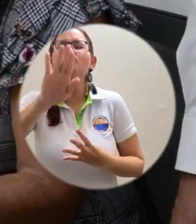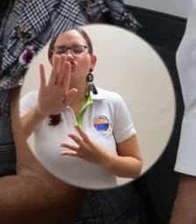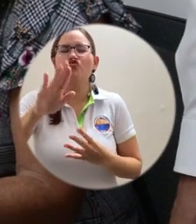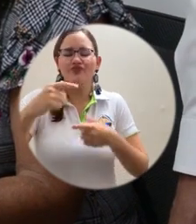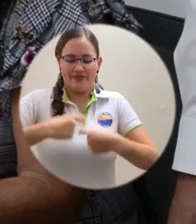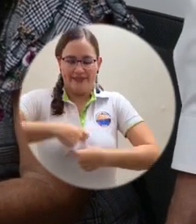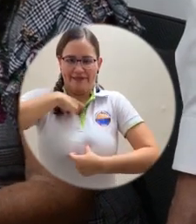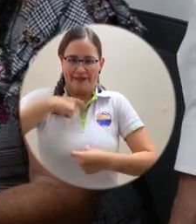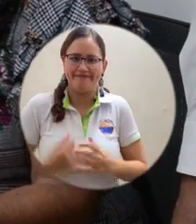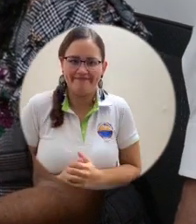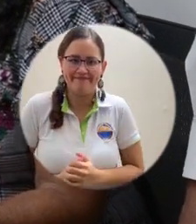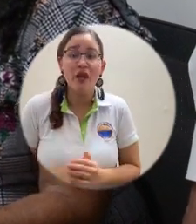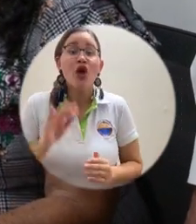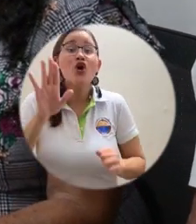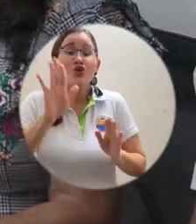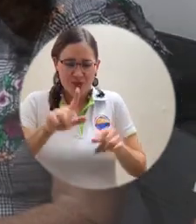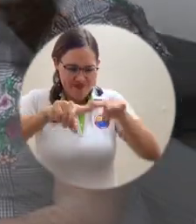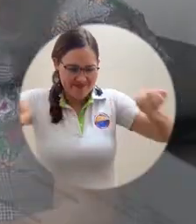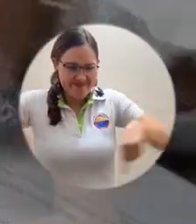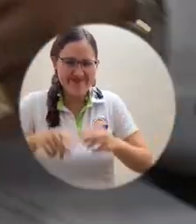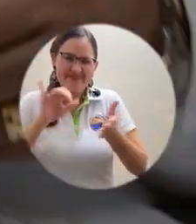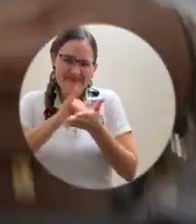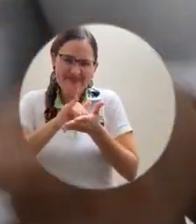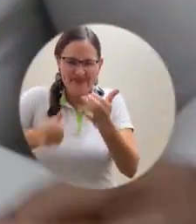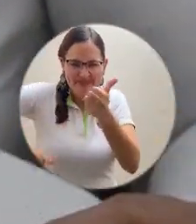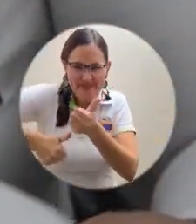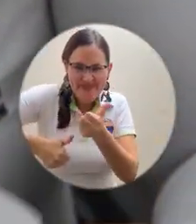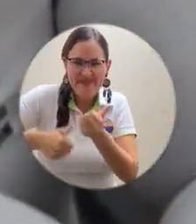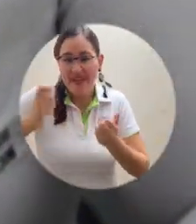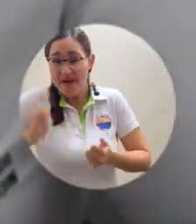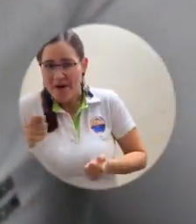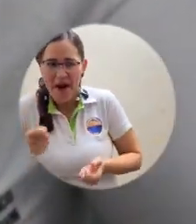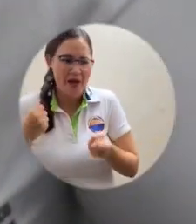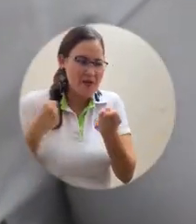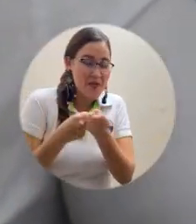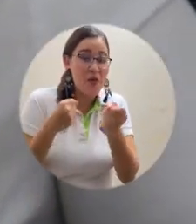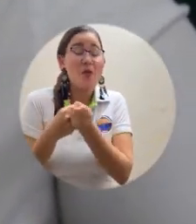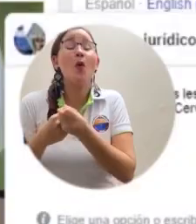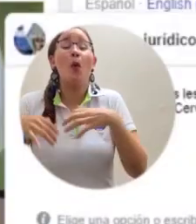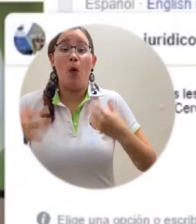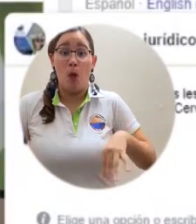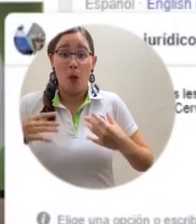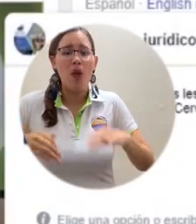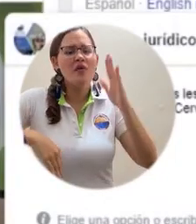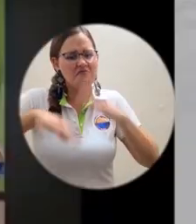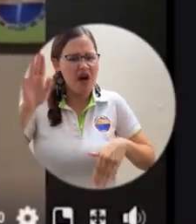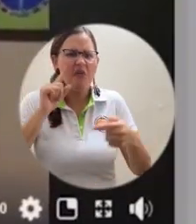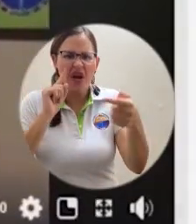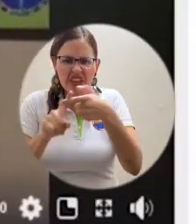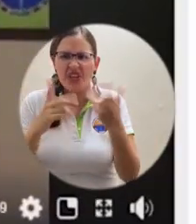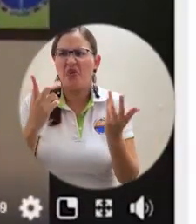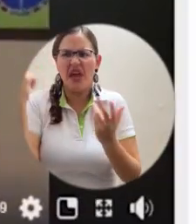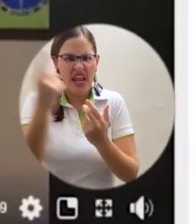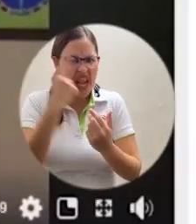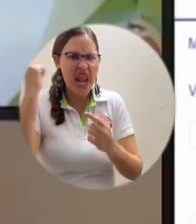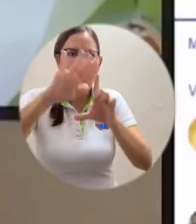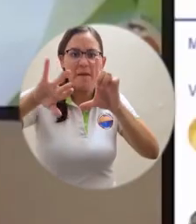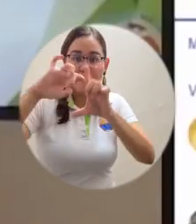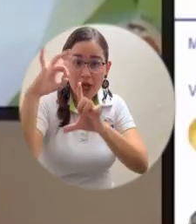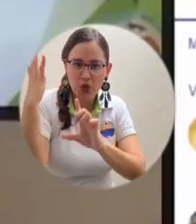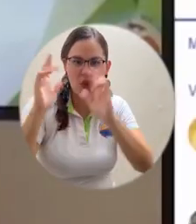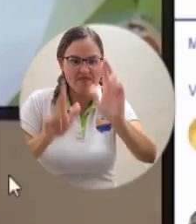consultorio jurídico y centro de conciliación, al igual que otras dependencias del Alma Mater, se ha apoyado con herramientas digitales como audiencias virtuales